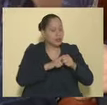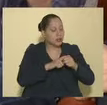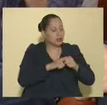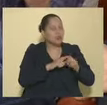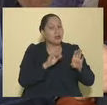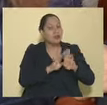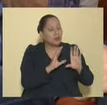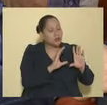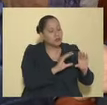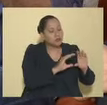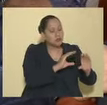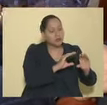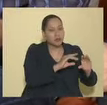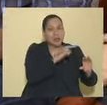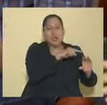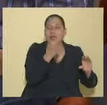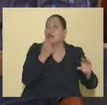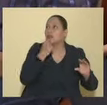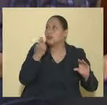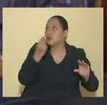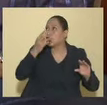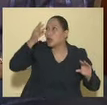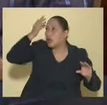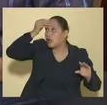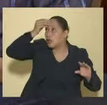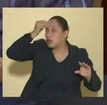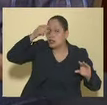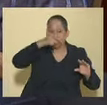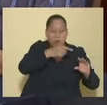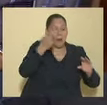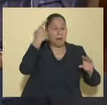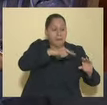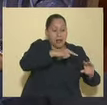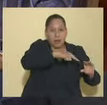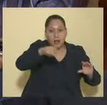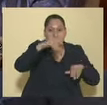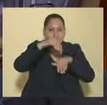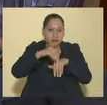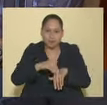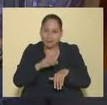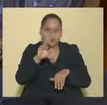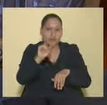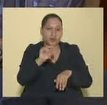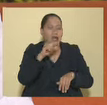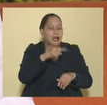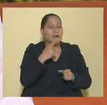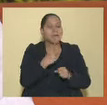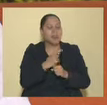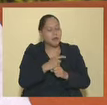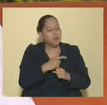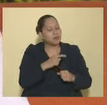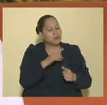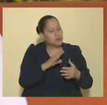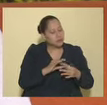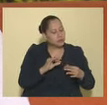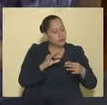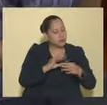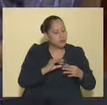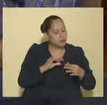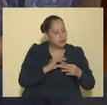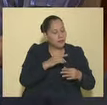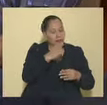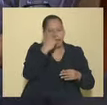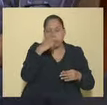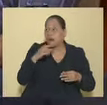ser comprendidas, no obedecidas? Claro. Sino comprendidas para que con convicción las